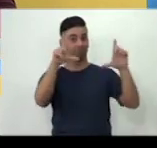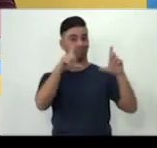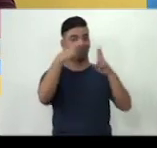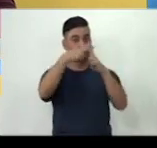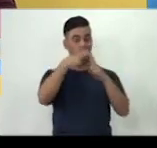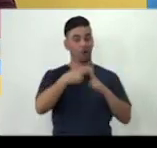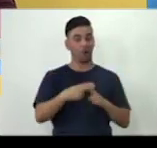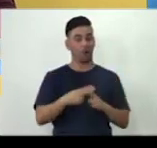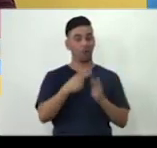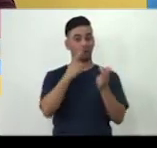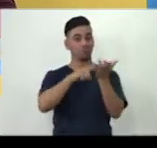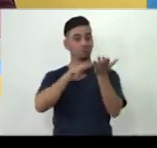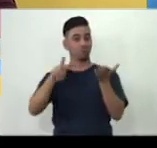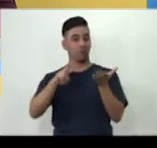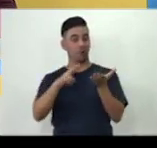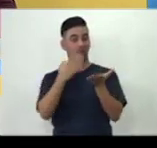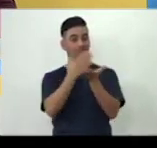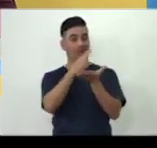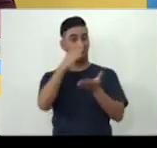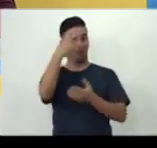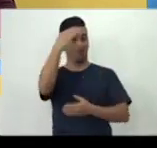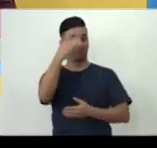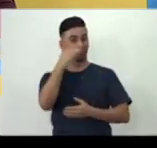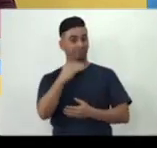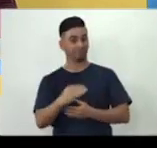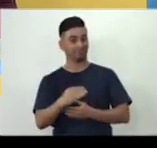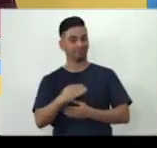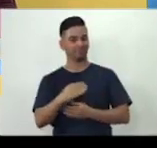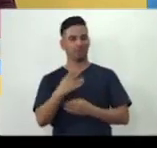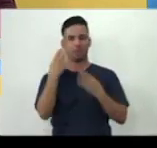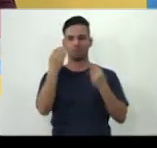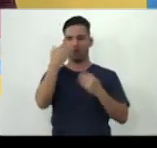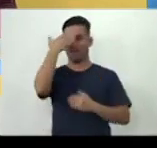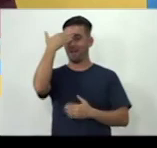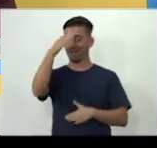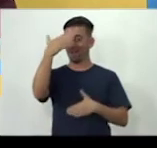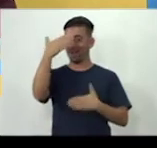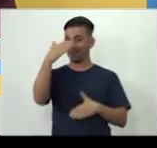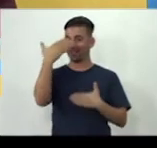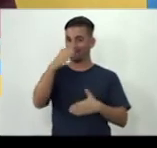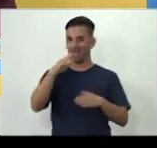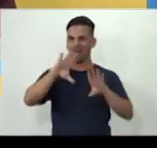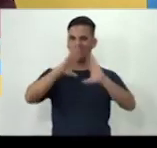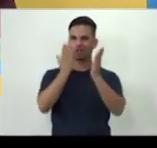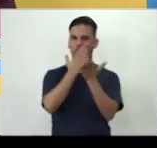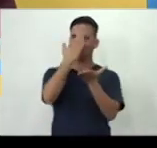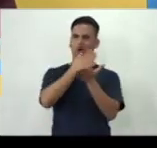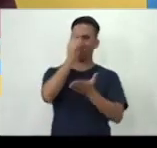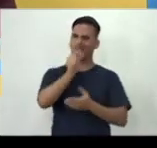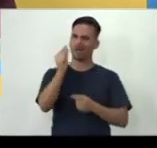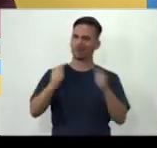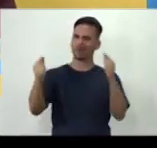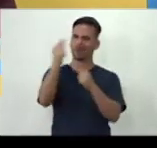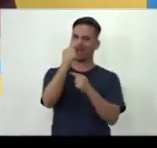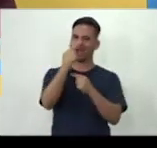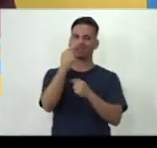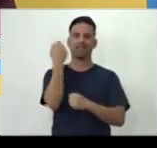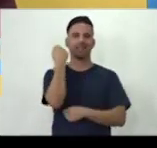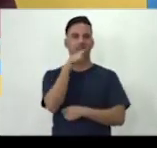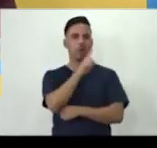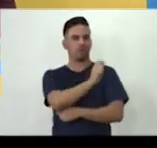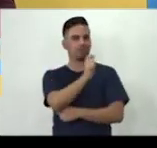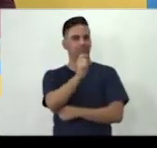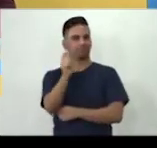Felicidades reiteradas a todos los estudiantes, familias y docentes, entrenadores que participaron en la preparación